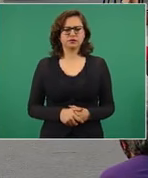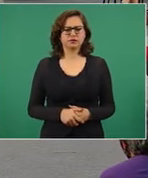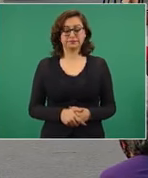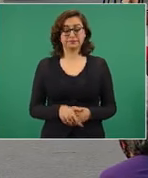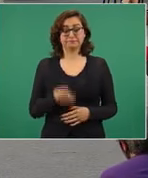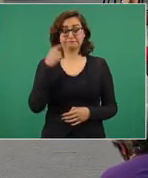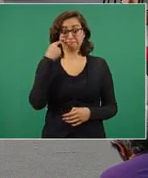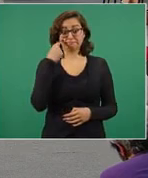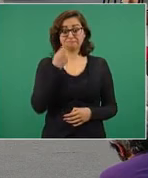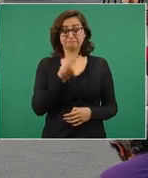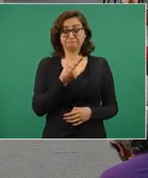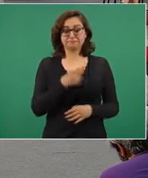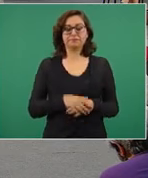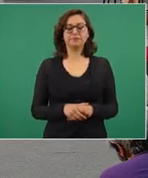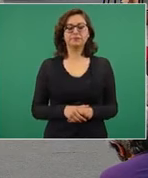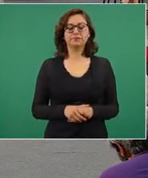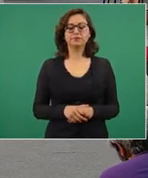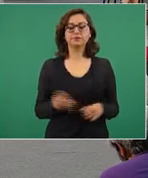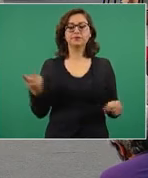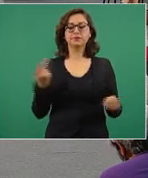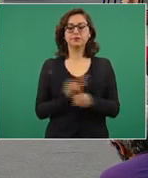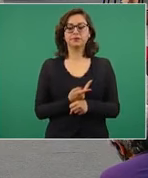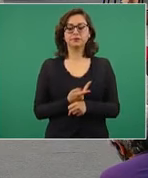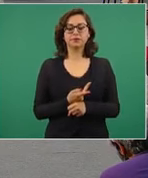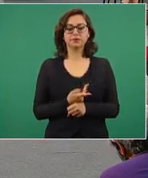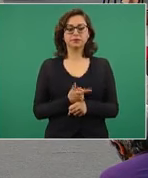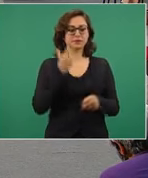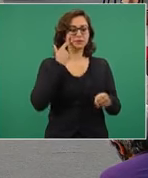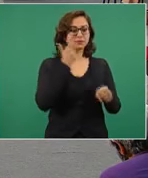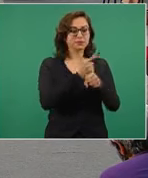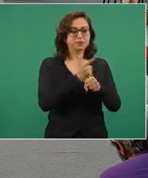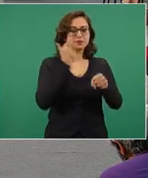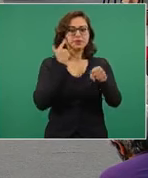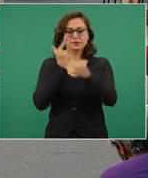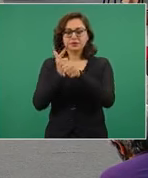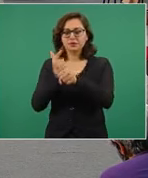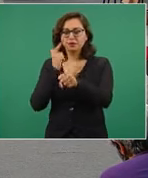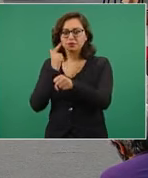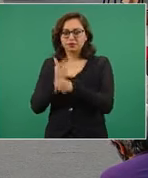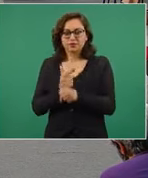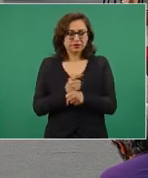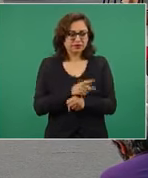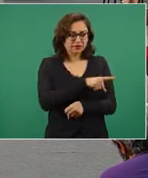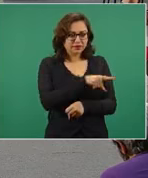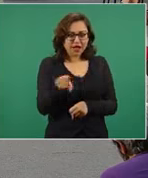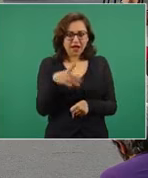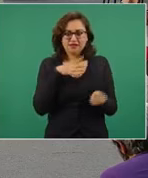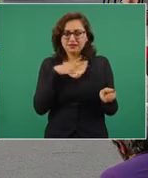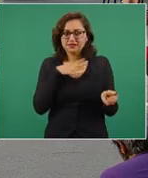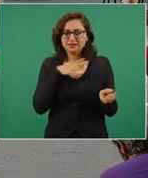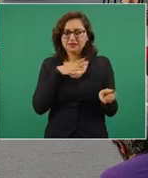Miren, esto se encontró, pero presentaron en la mañana, antier,